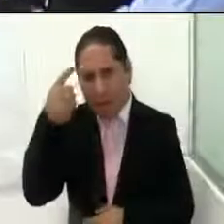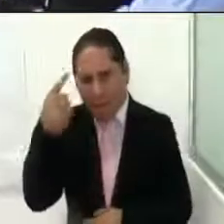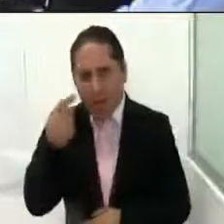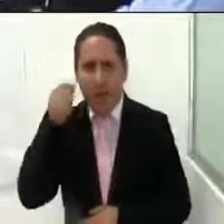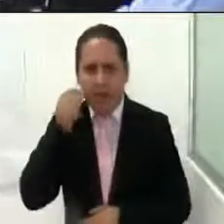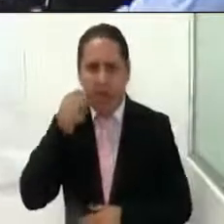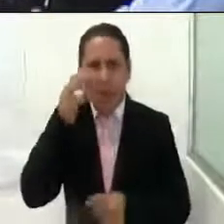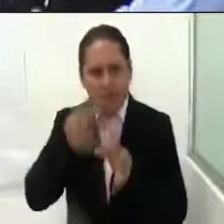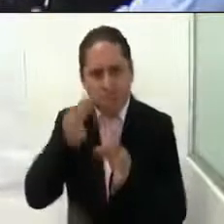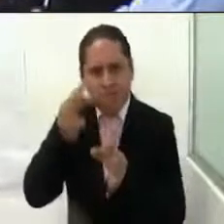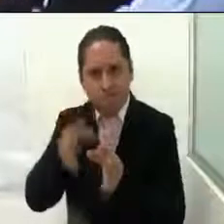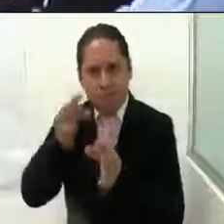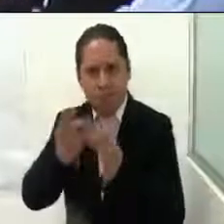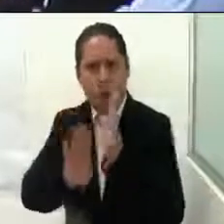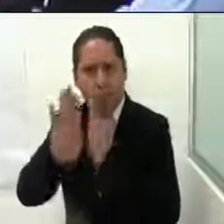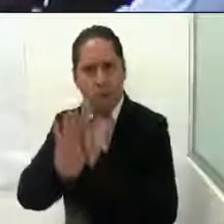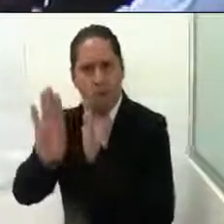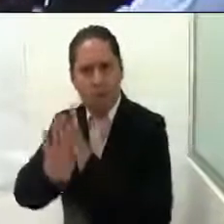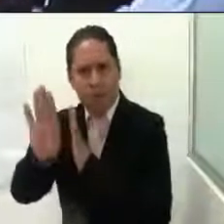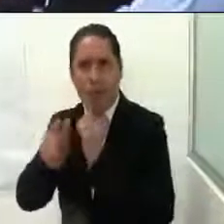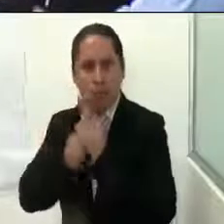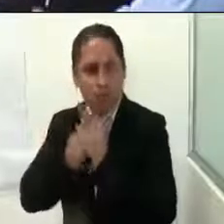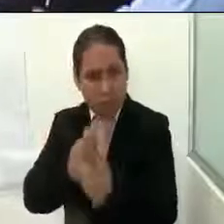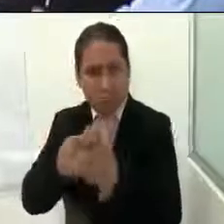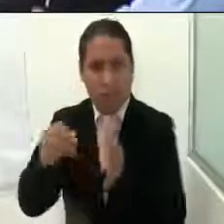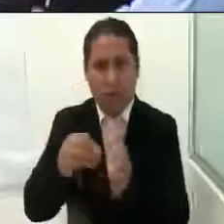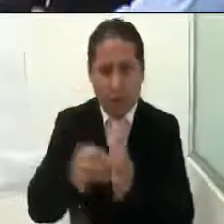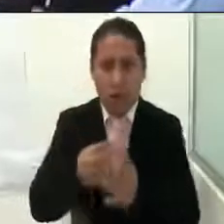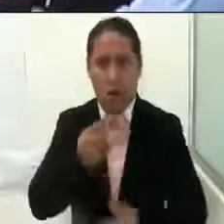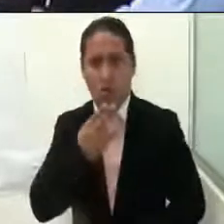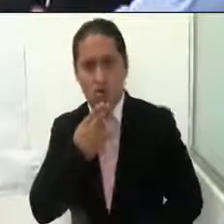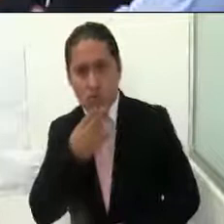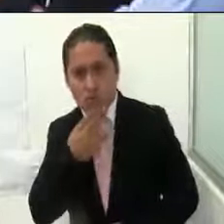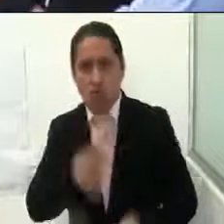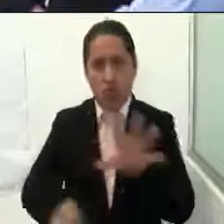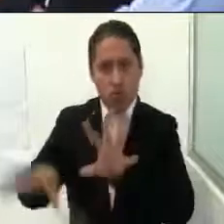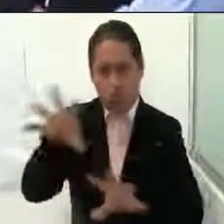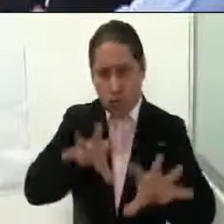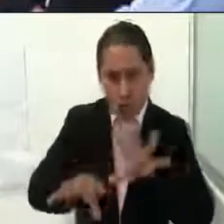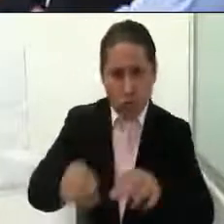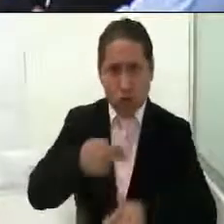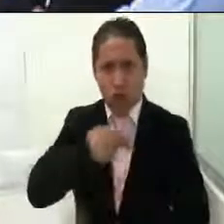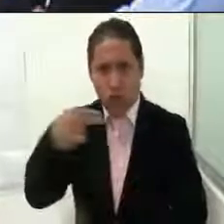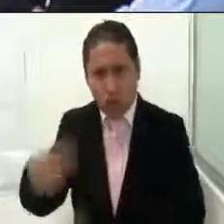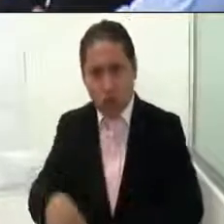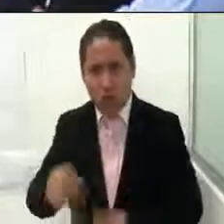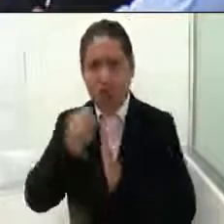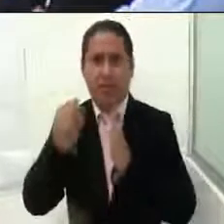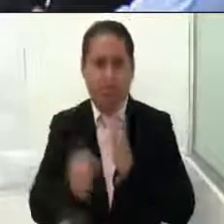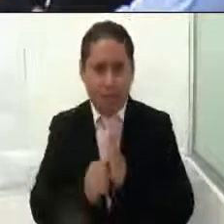más eficaz la continuidad en el uso del sistema informático denominado sistema integral